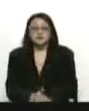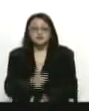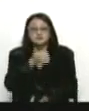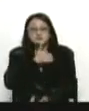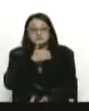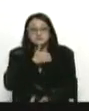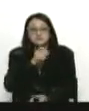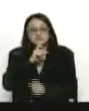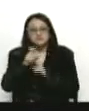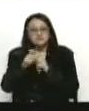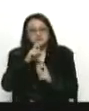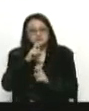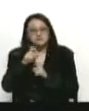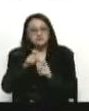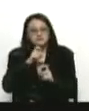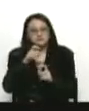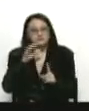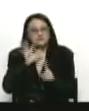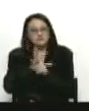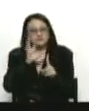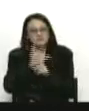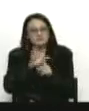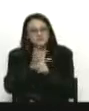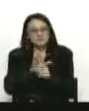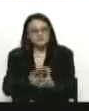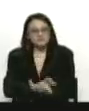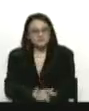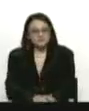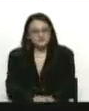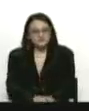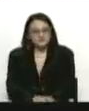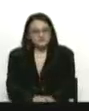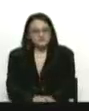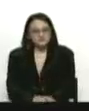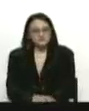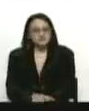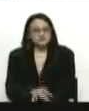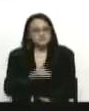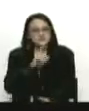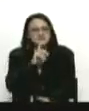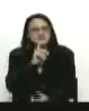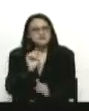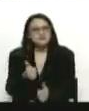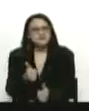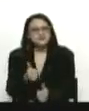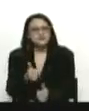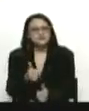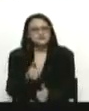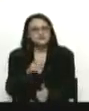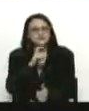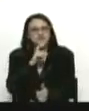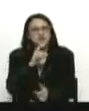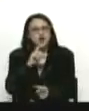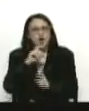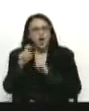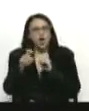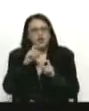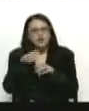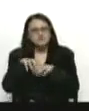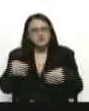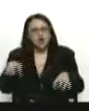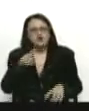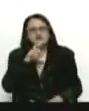intolerancia, ese odio, ese fascismo, esa persecución. ¿Propiciada por quién? ¿Alimentada por quién todo ese odio, el